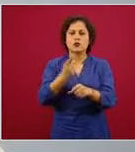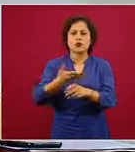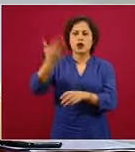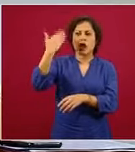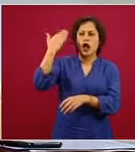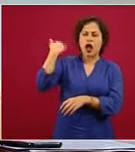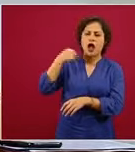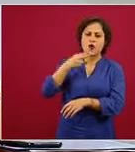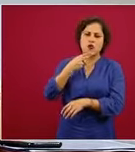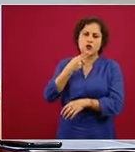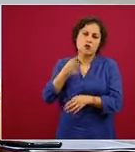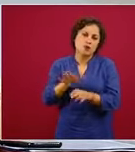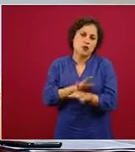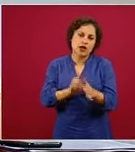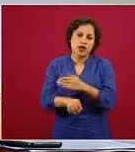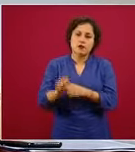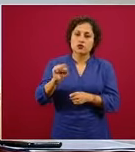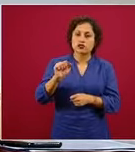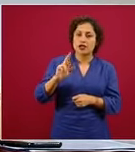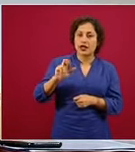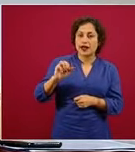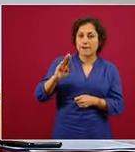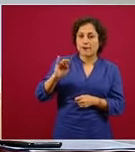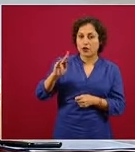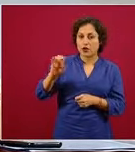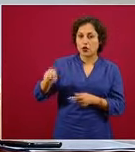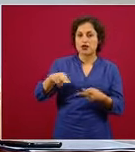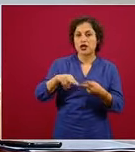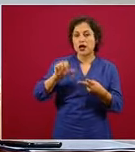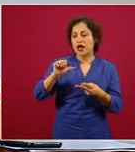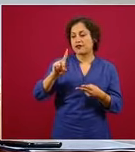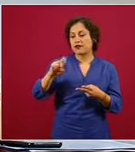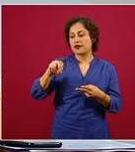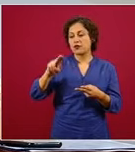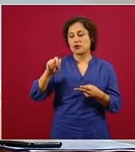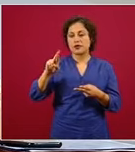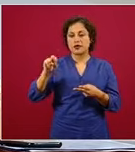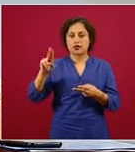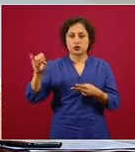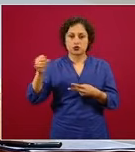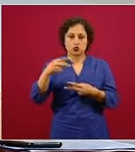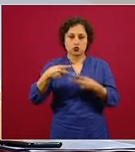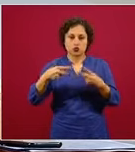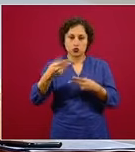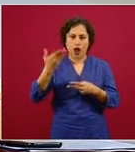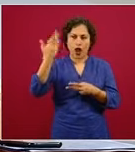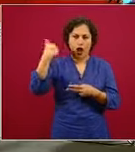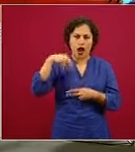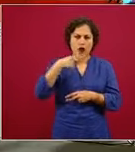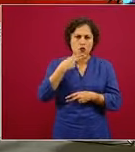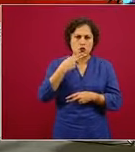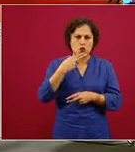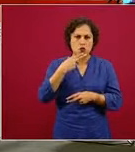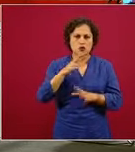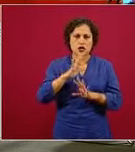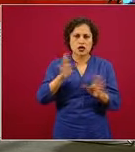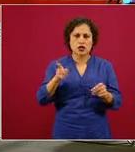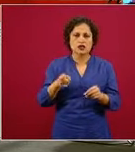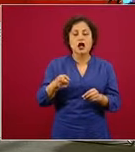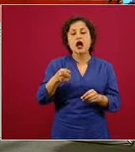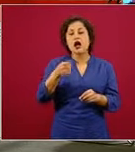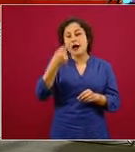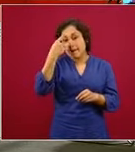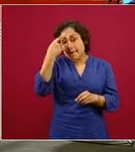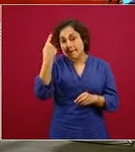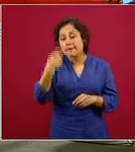el sarampión o adenovirus son los que se utilizan para que no sean unos y otros no replicantes.